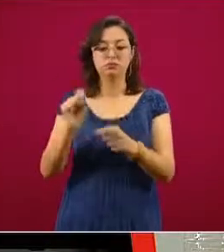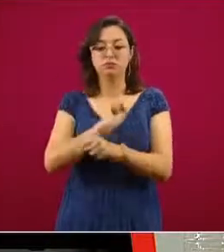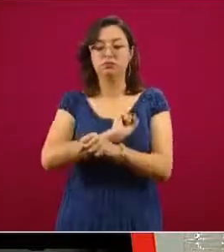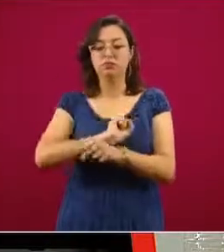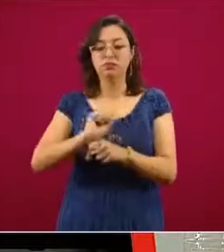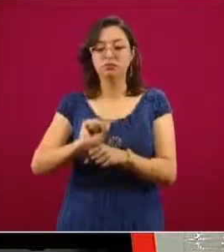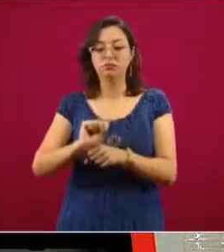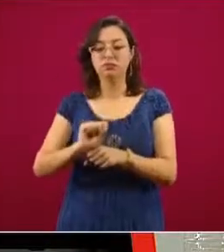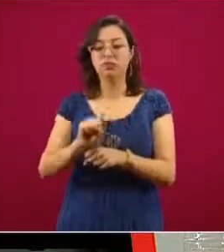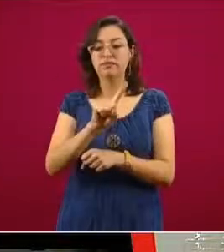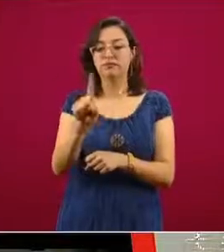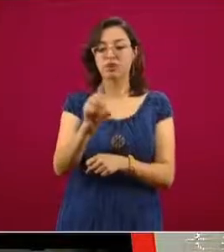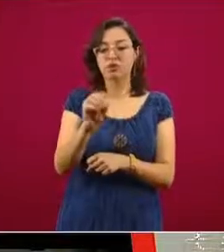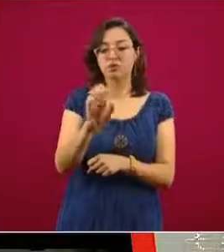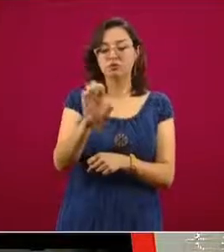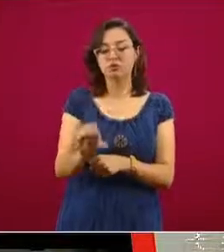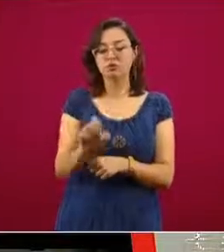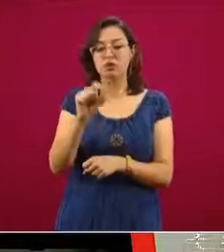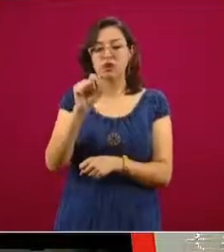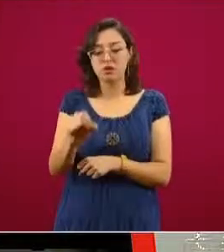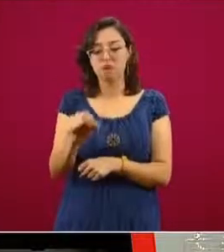simple.